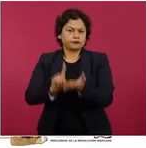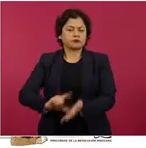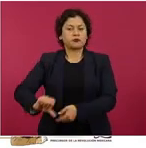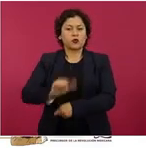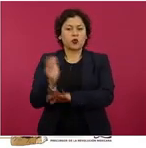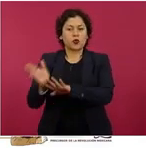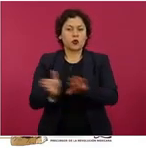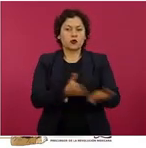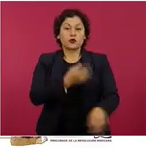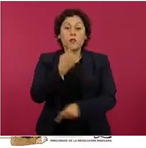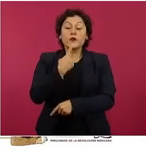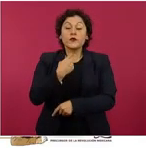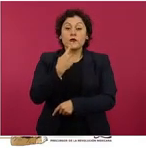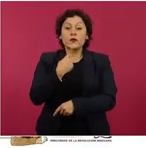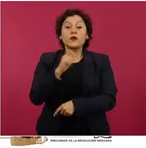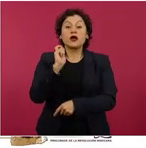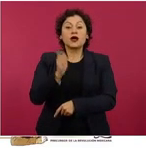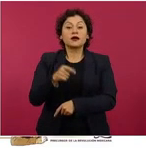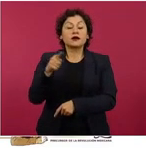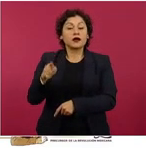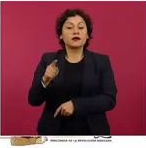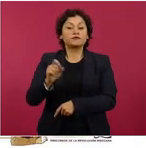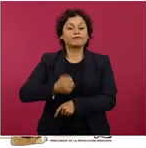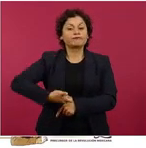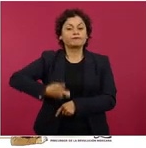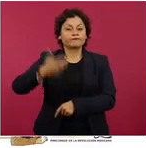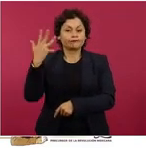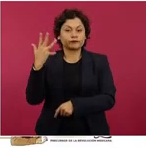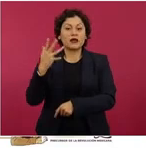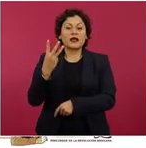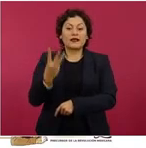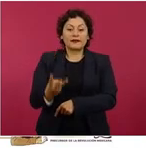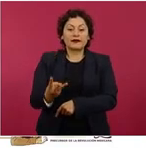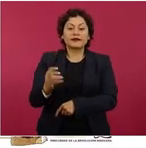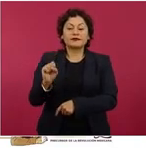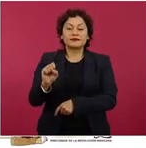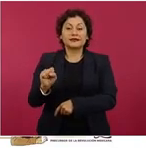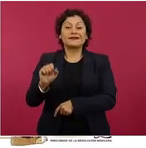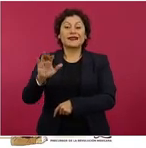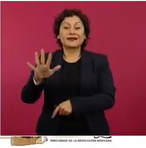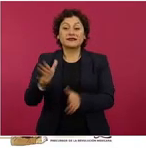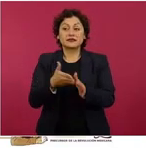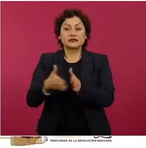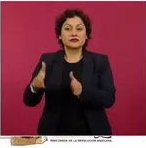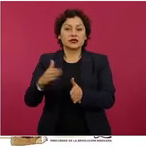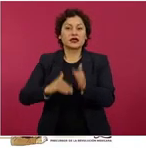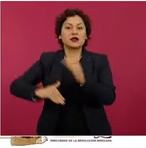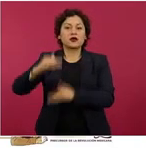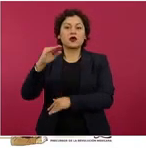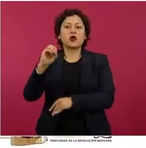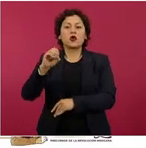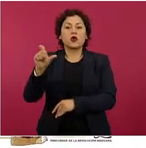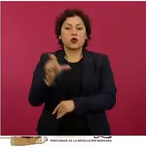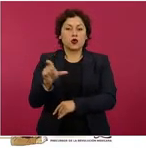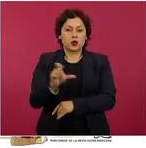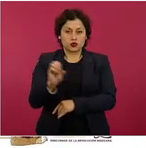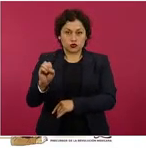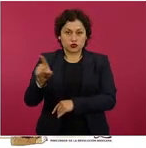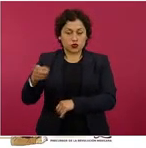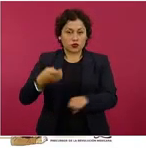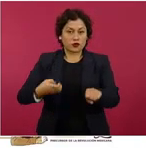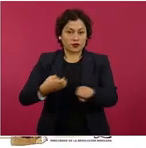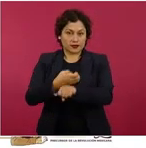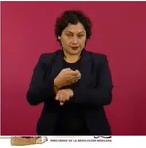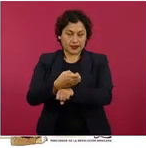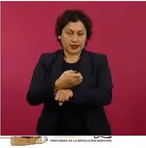premium. El margen más alto, 3 pesos 65 centavos, es de Oxogas en Juárez,